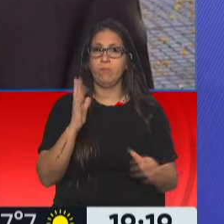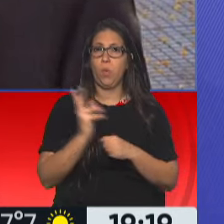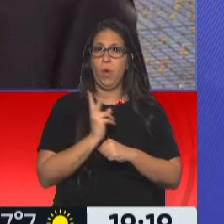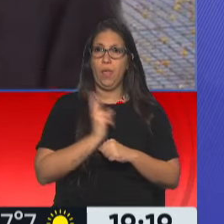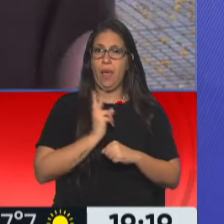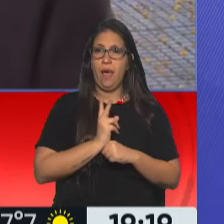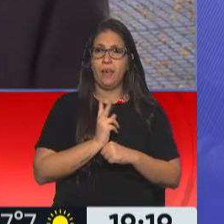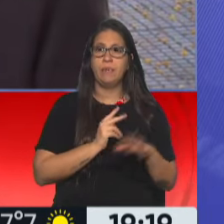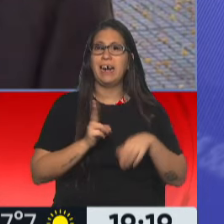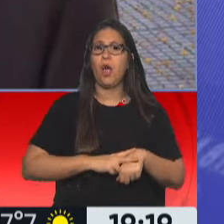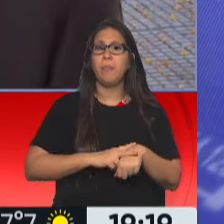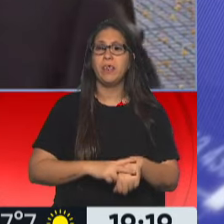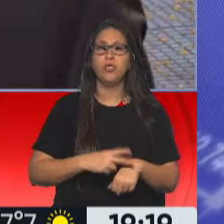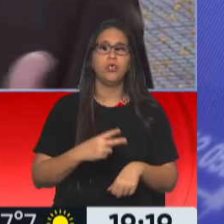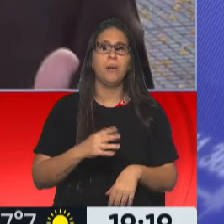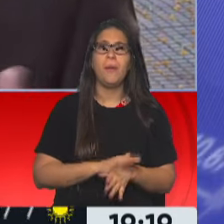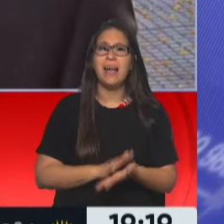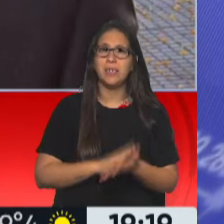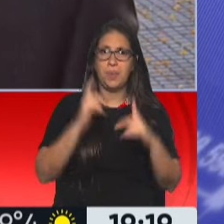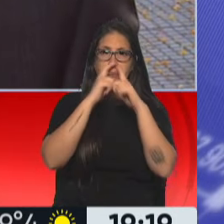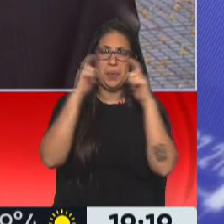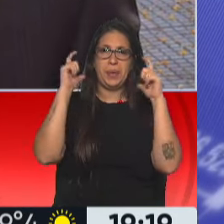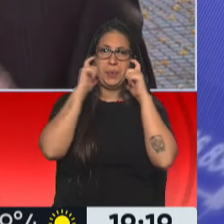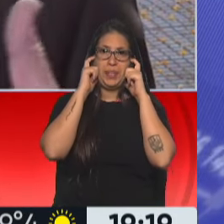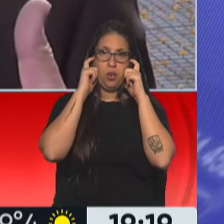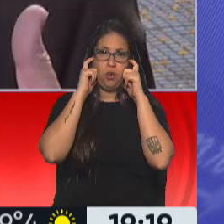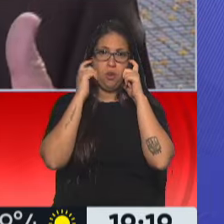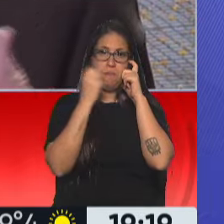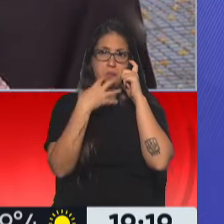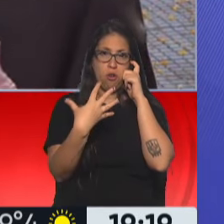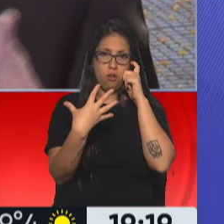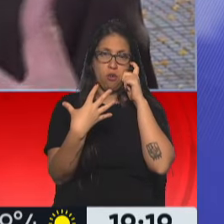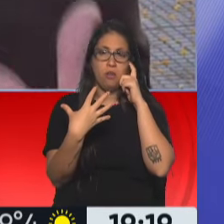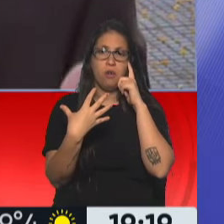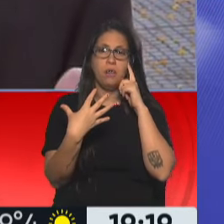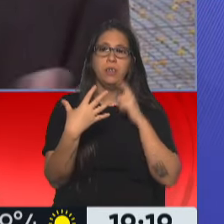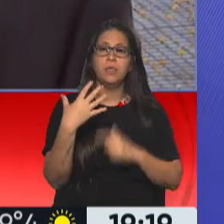recomendación básica sería el uso de barbijo y un